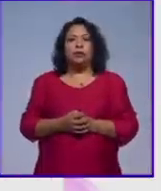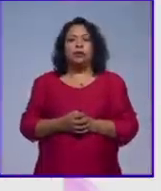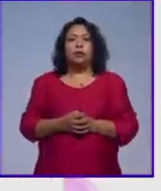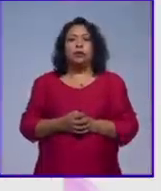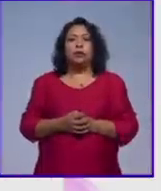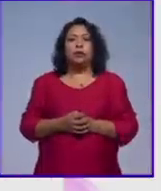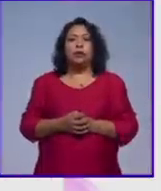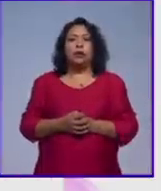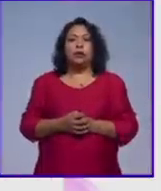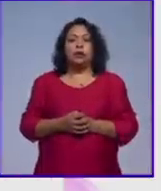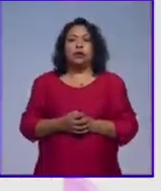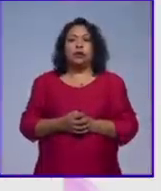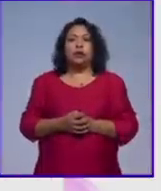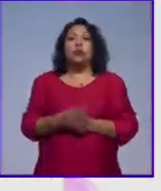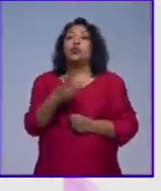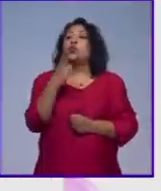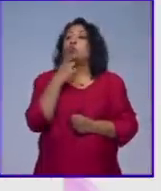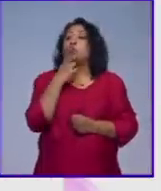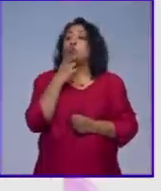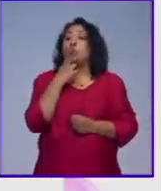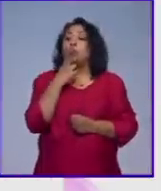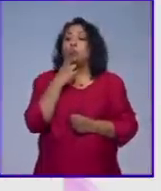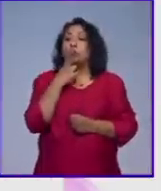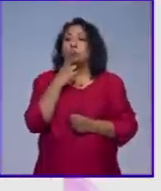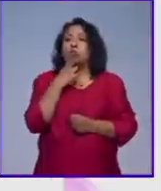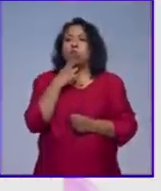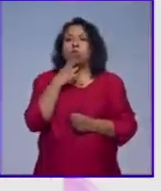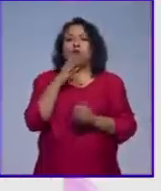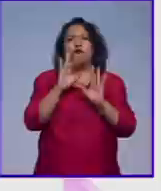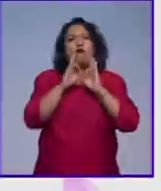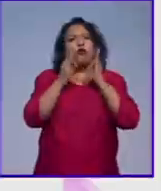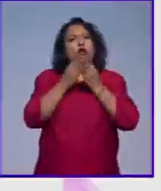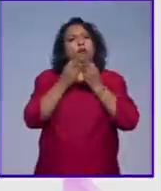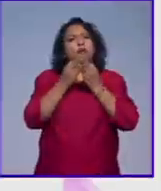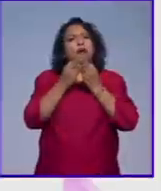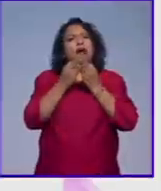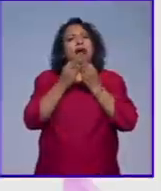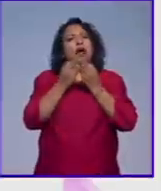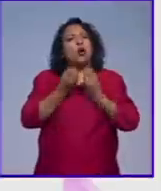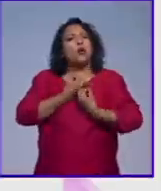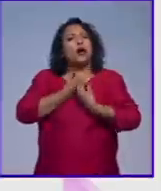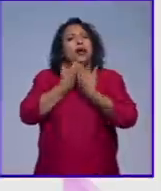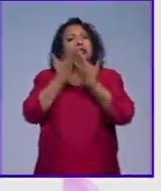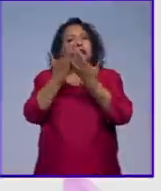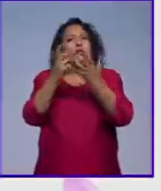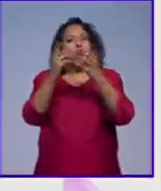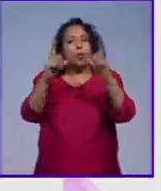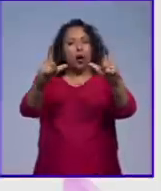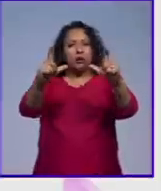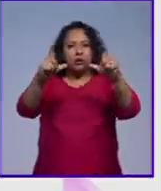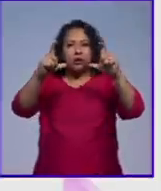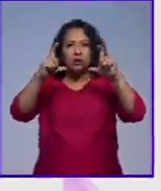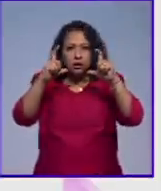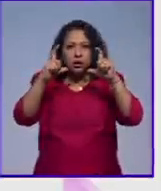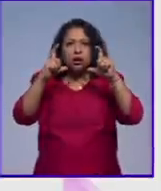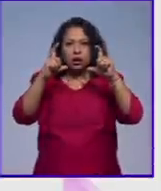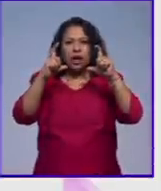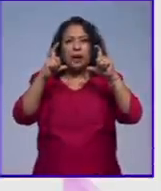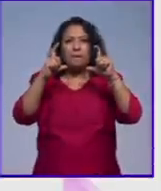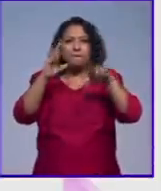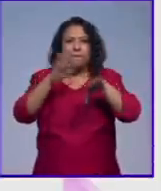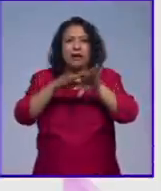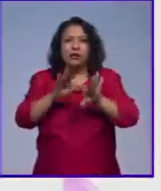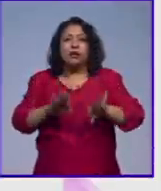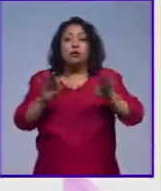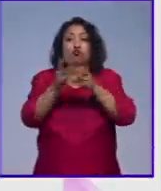El uso expresivo del close-up, sobre todo, ¿no?